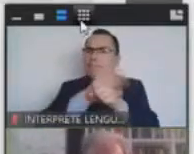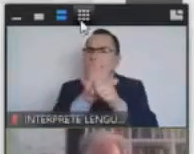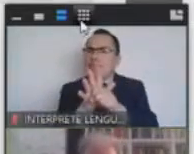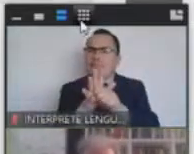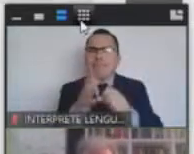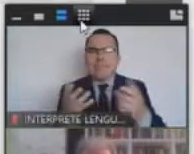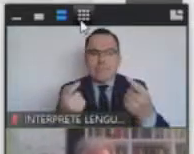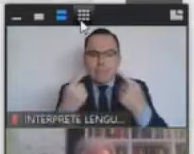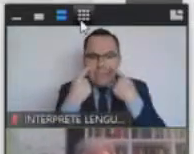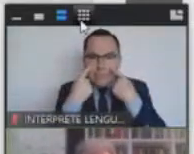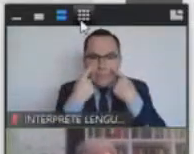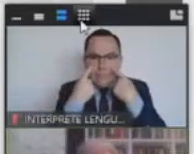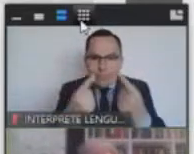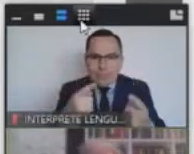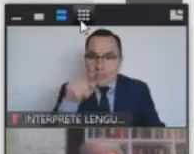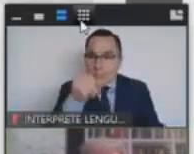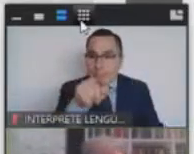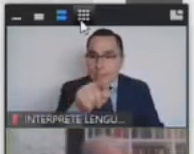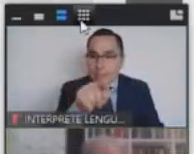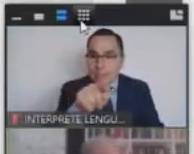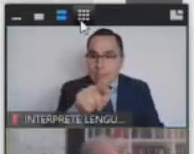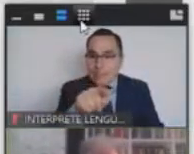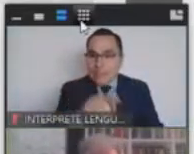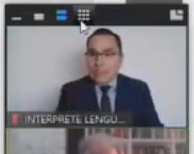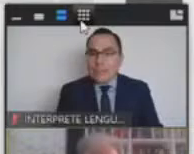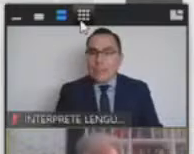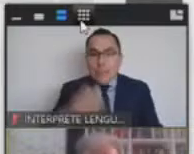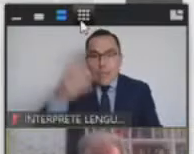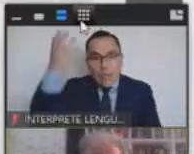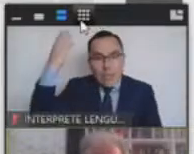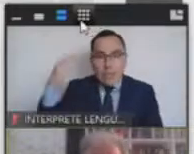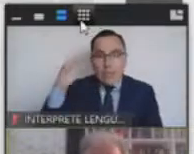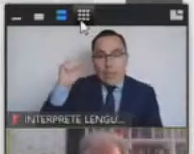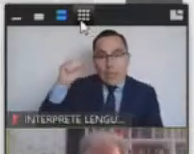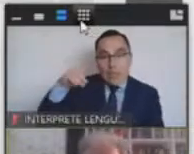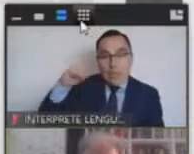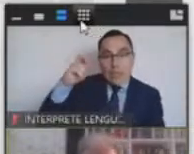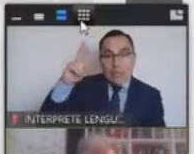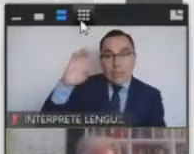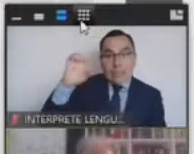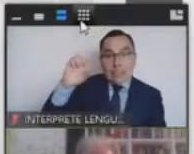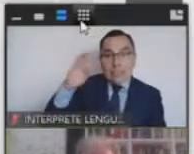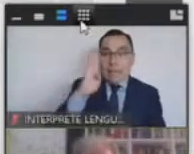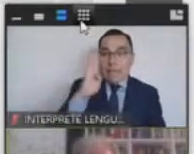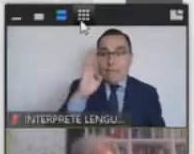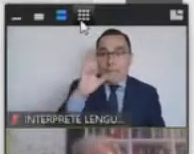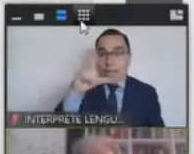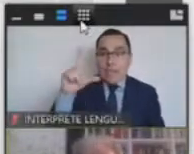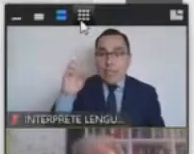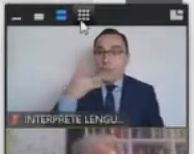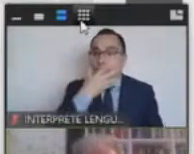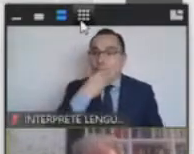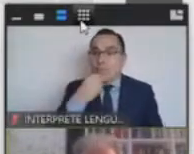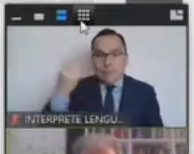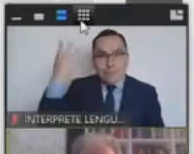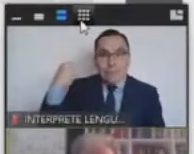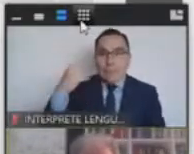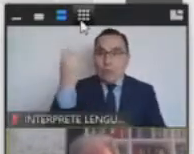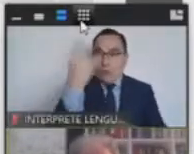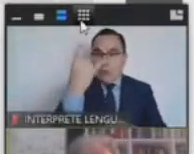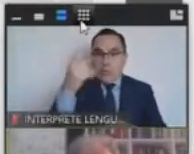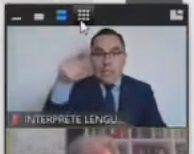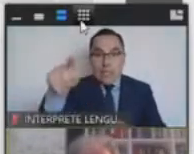Esta es una encuesta de la Universidad Andrés Bello, hecha en septiembre, es importante el momento en que se hace.